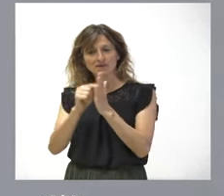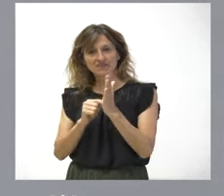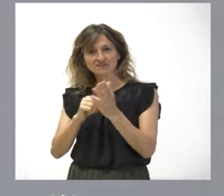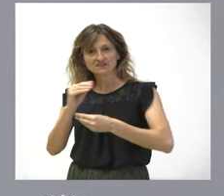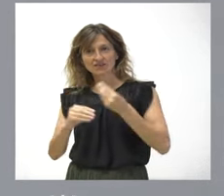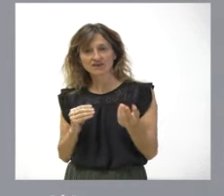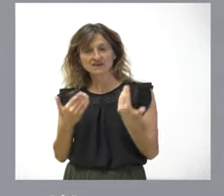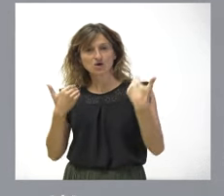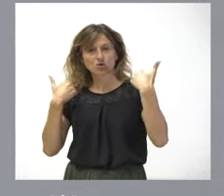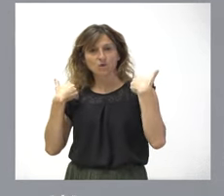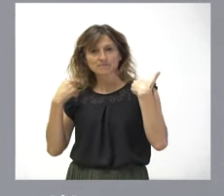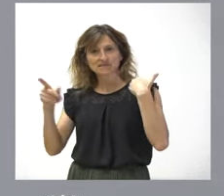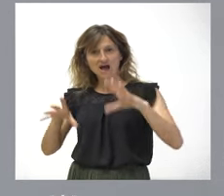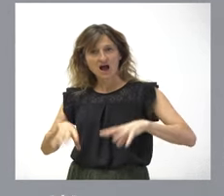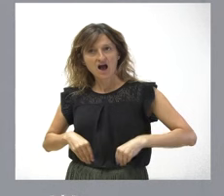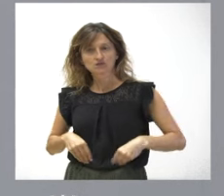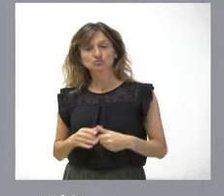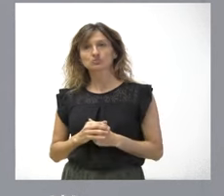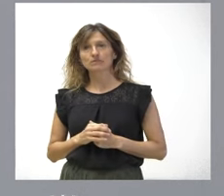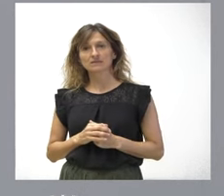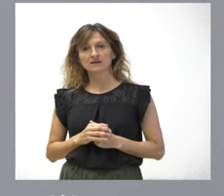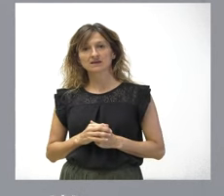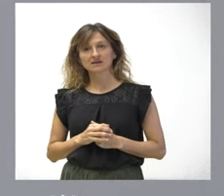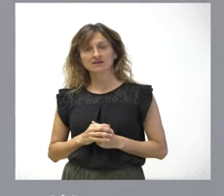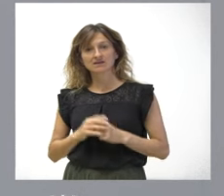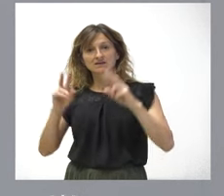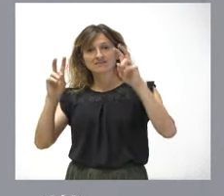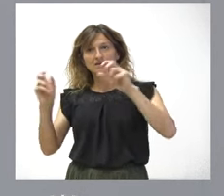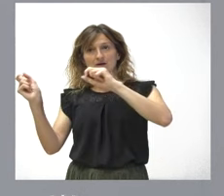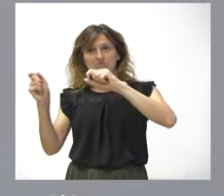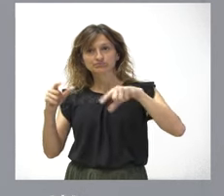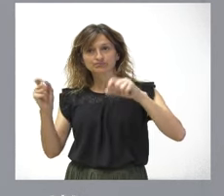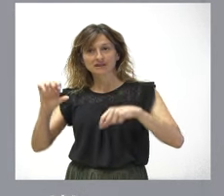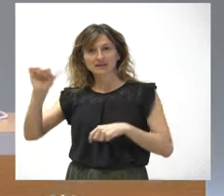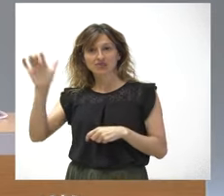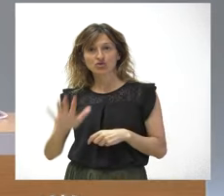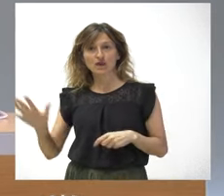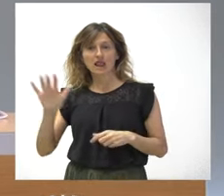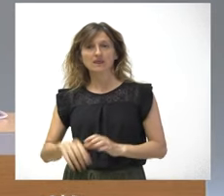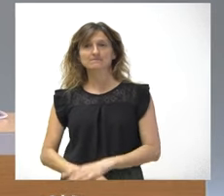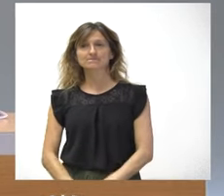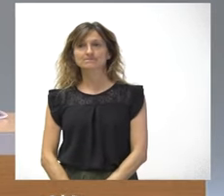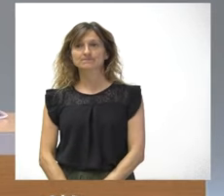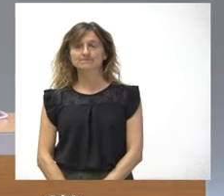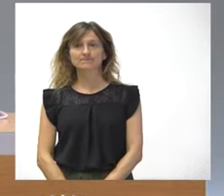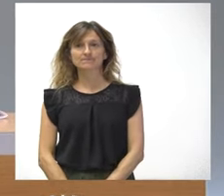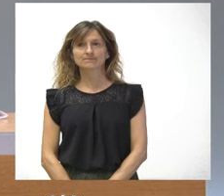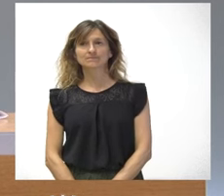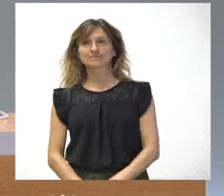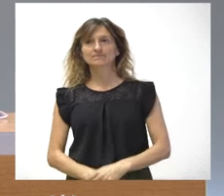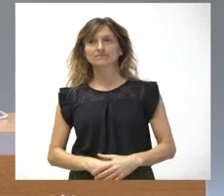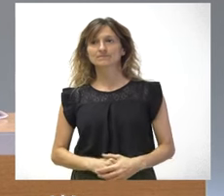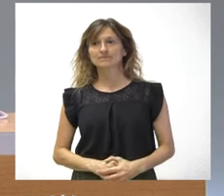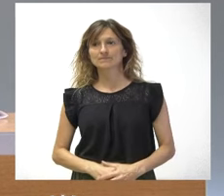competencias que tiene asumidas que básicamente en el ámbito de la inmigración son de ámbito nacional sí se